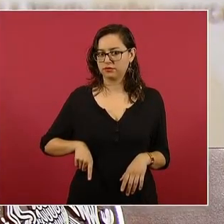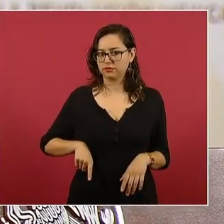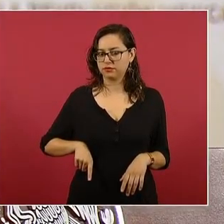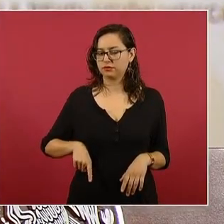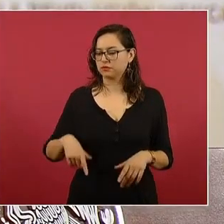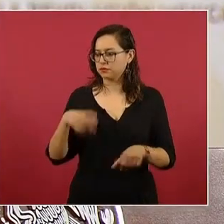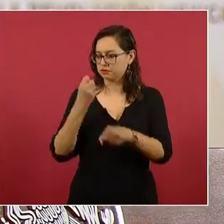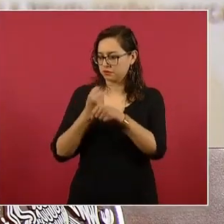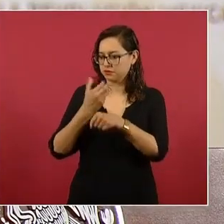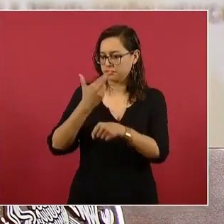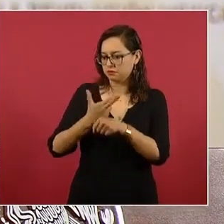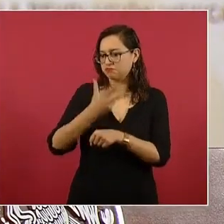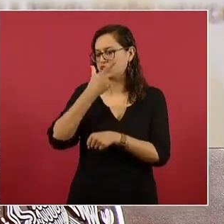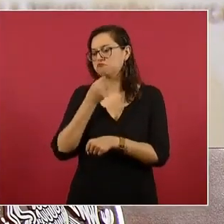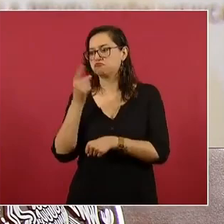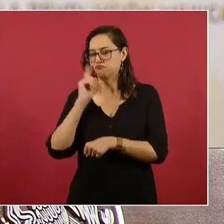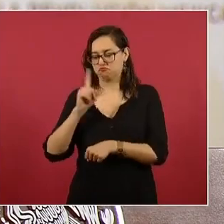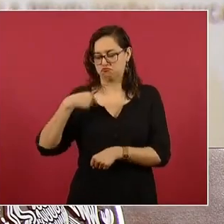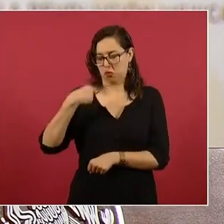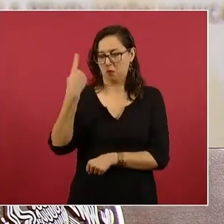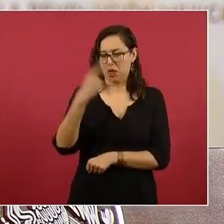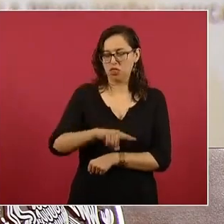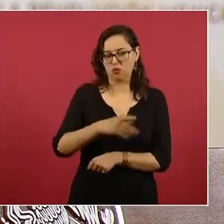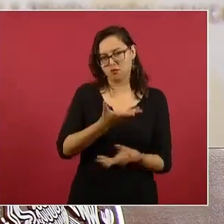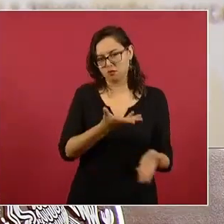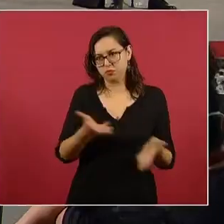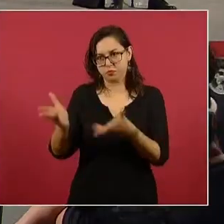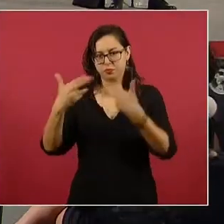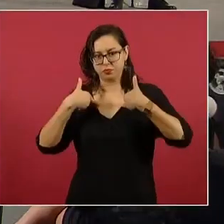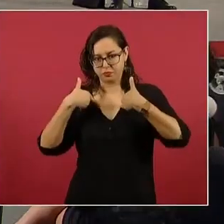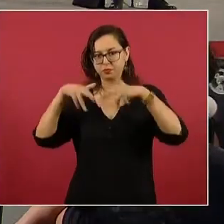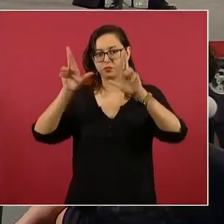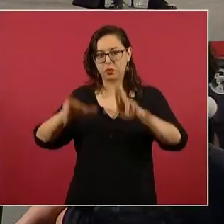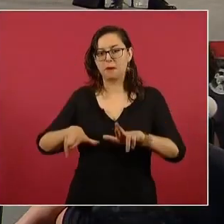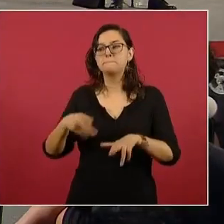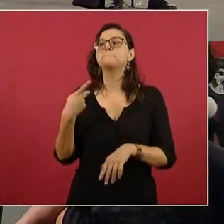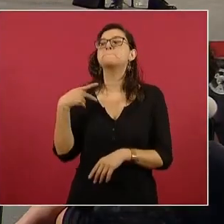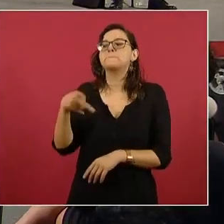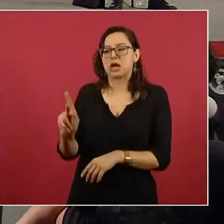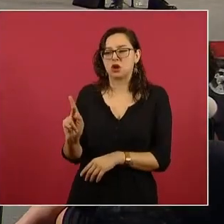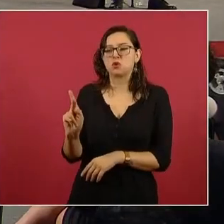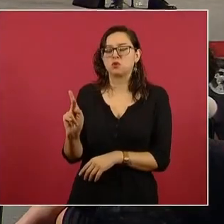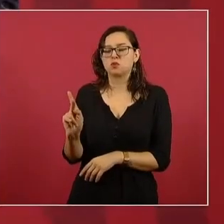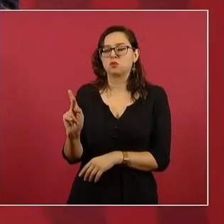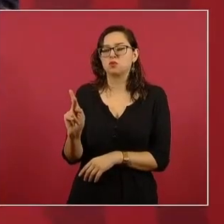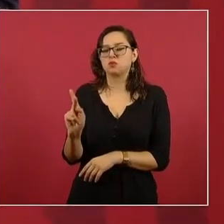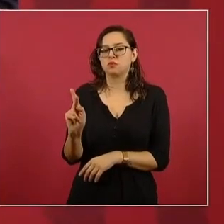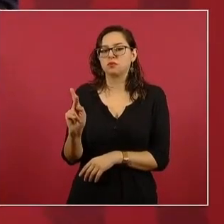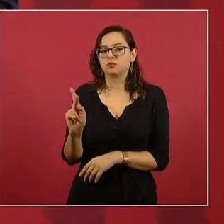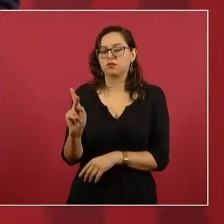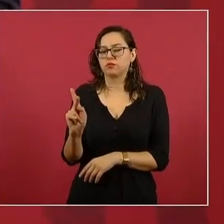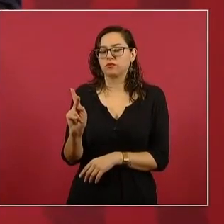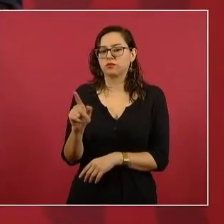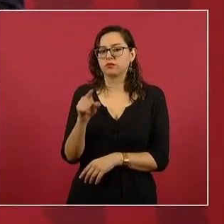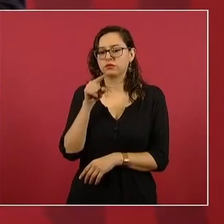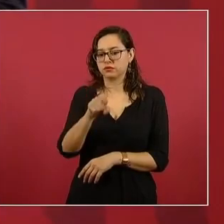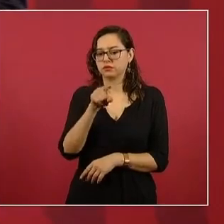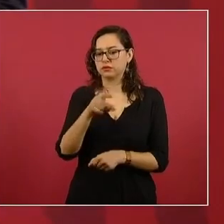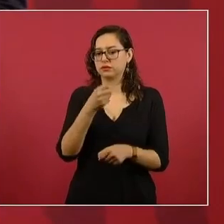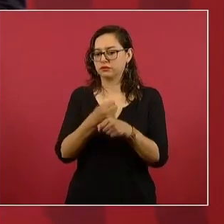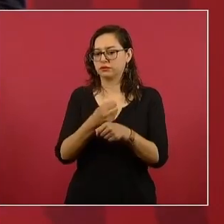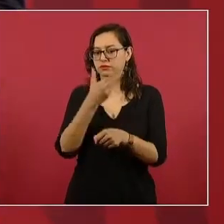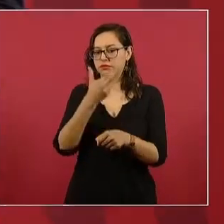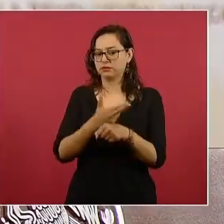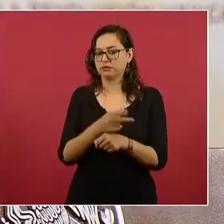un secretario o una secretaria. Muchas gracias. Y voy a procurar que sean los